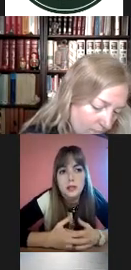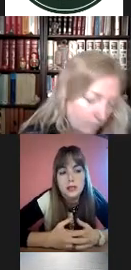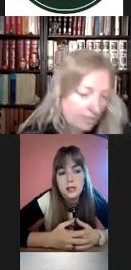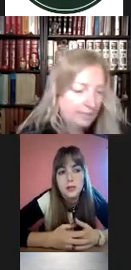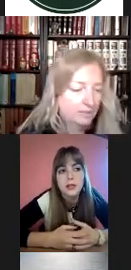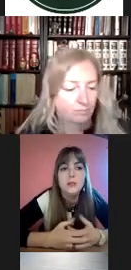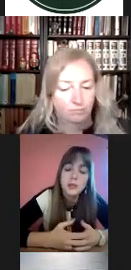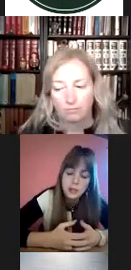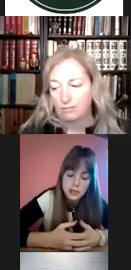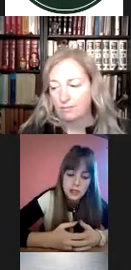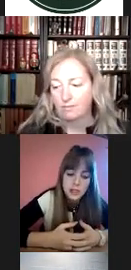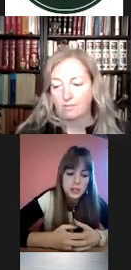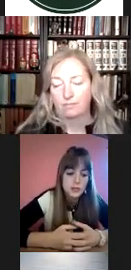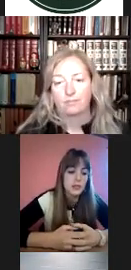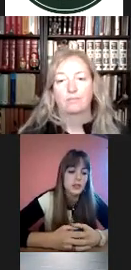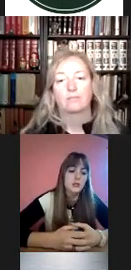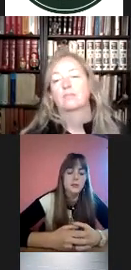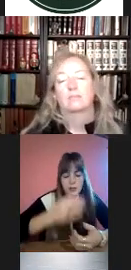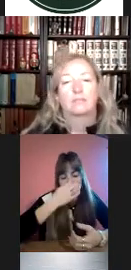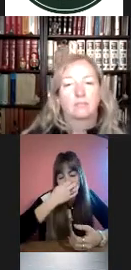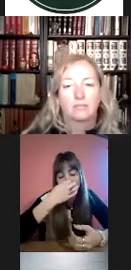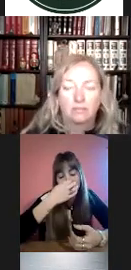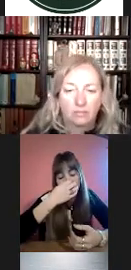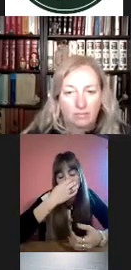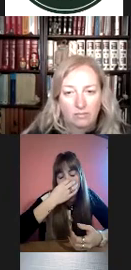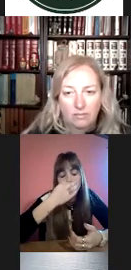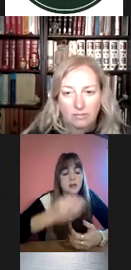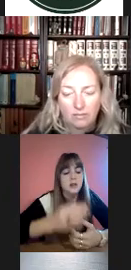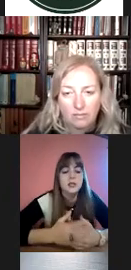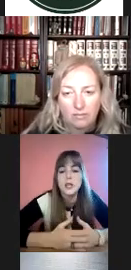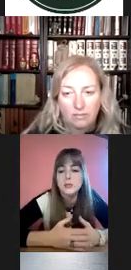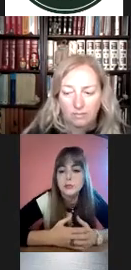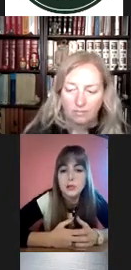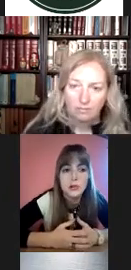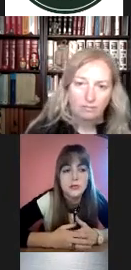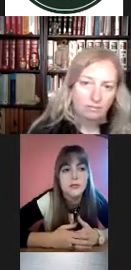Pueden ingresar a la página, pueden ingresar a Change, que tenemos más de 300.000 firmas,